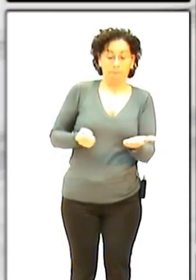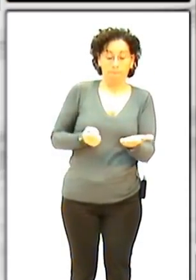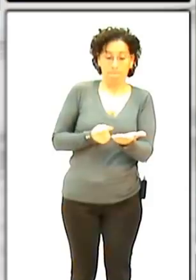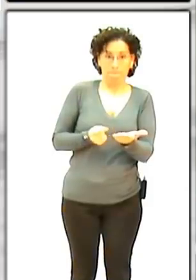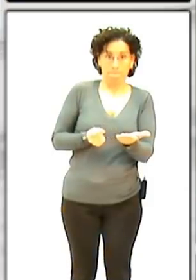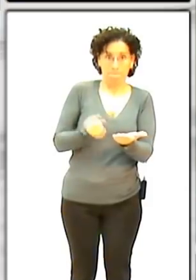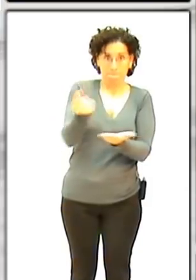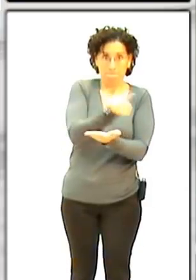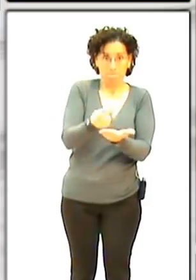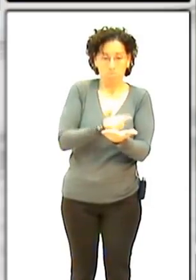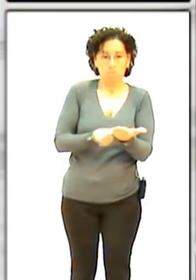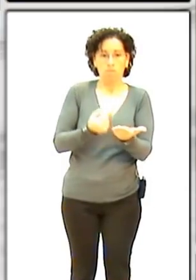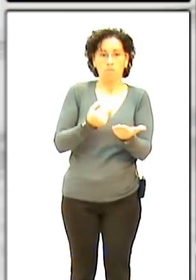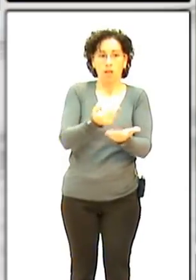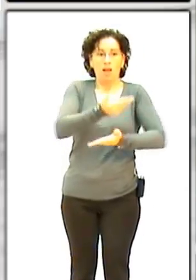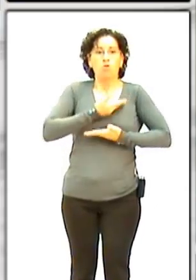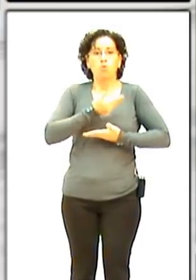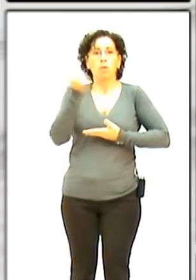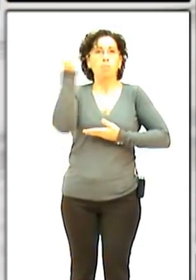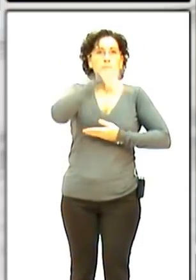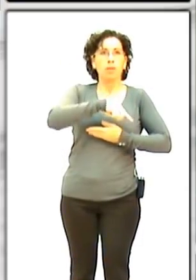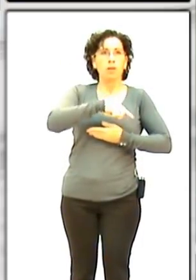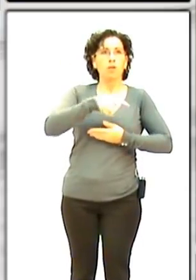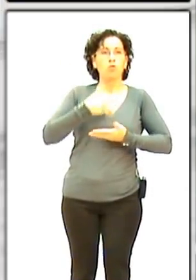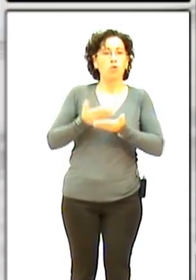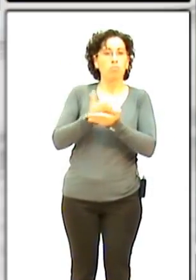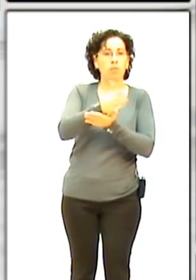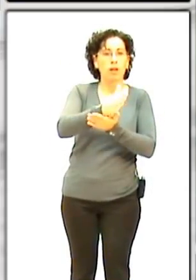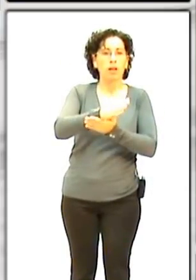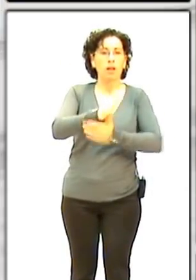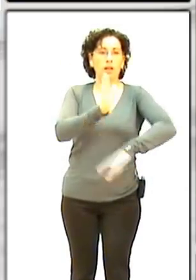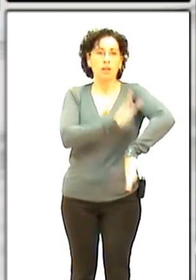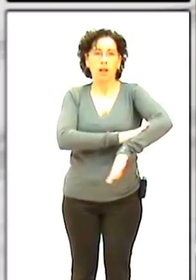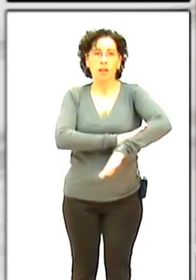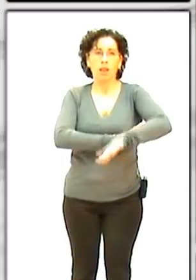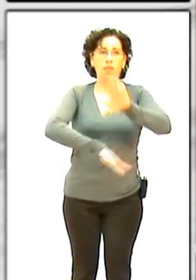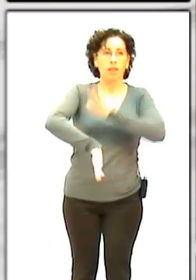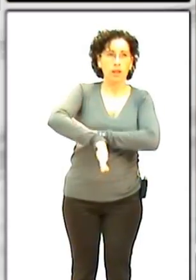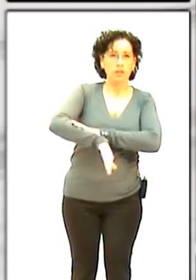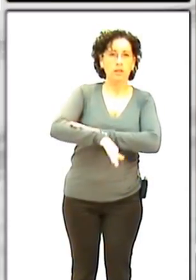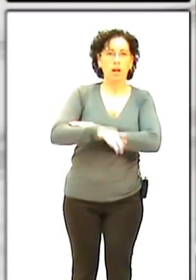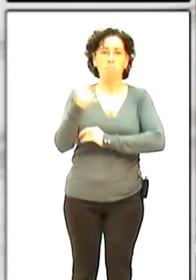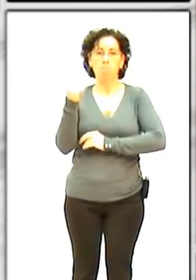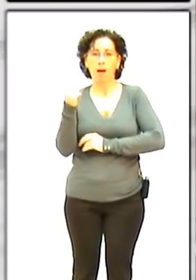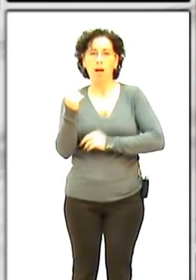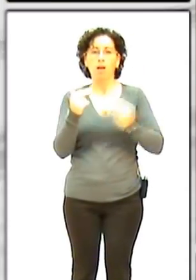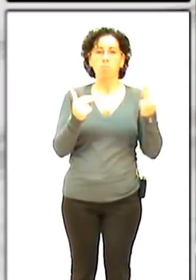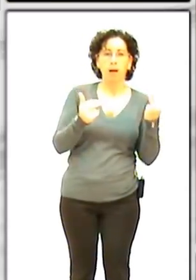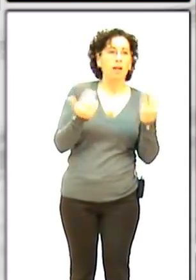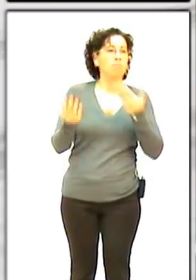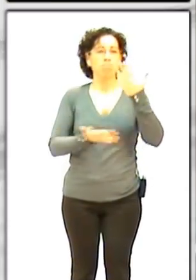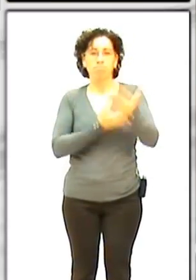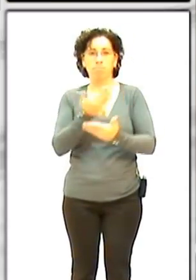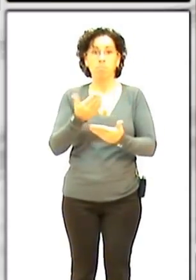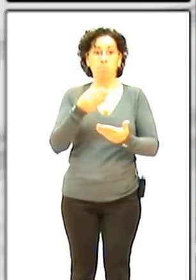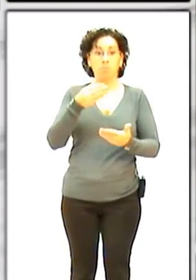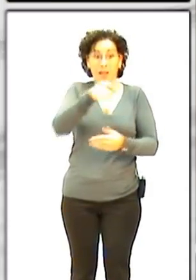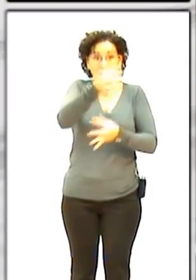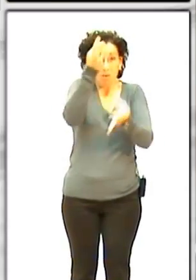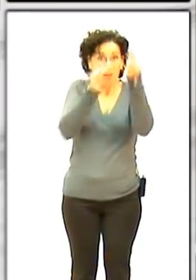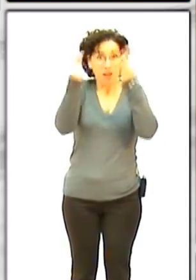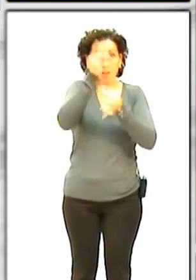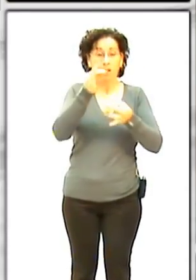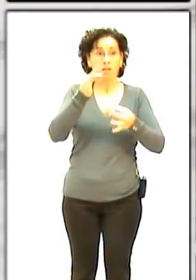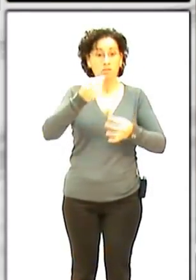izquierda, derecha, pares, impares, es decir, pero eso no, el técnico en cartografía no